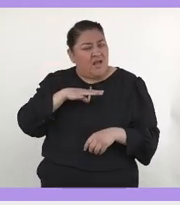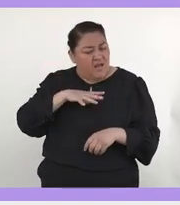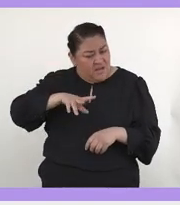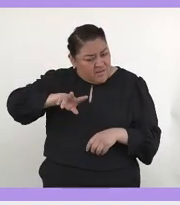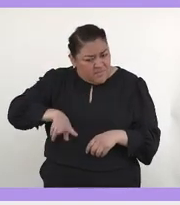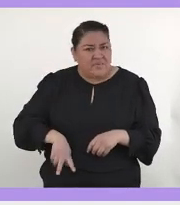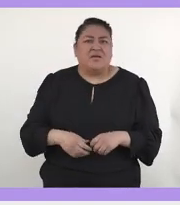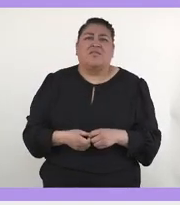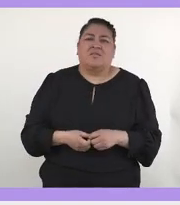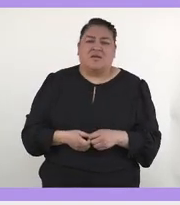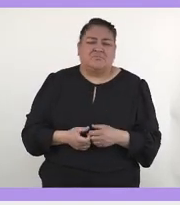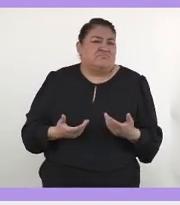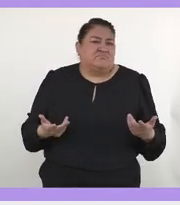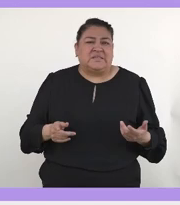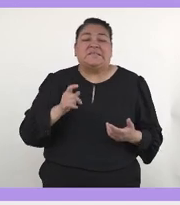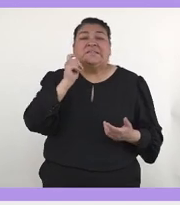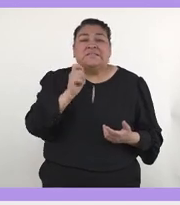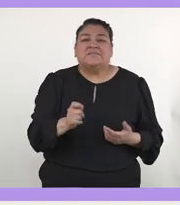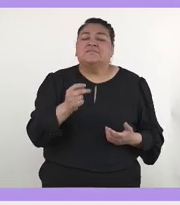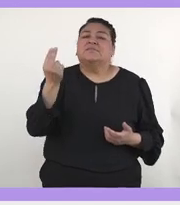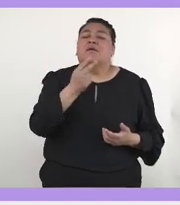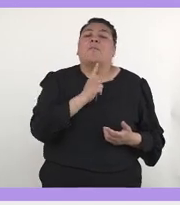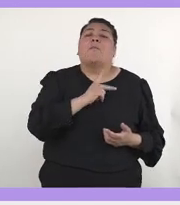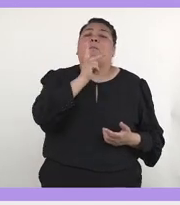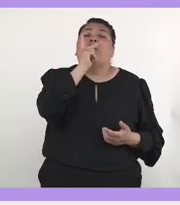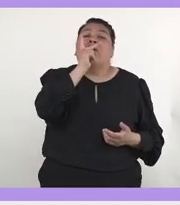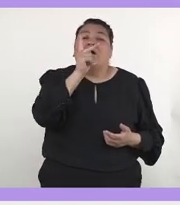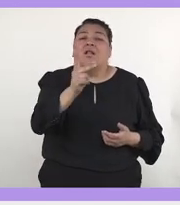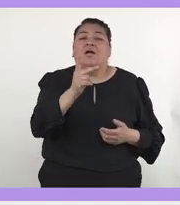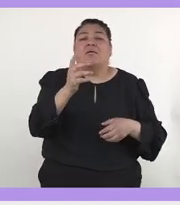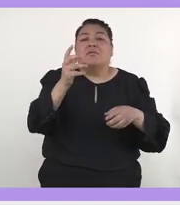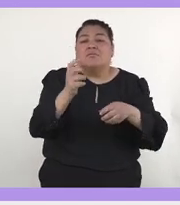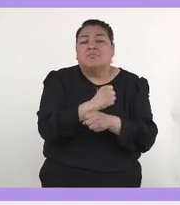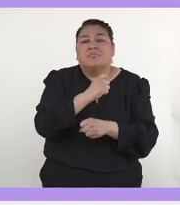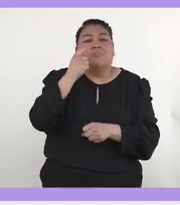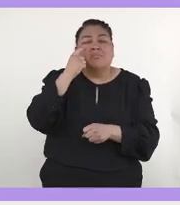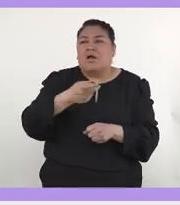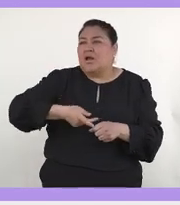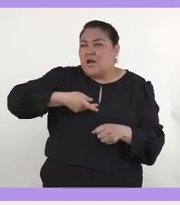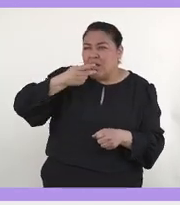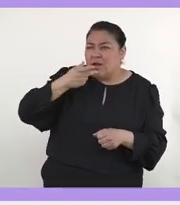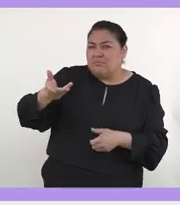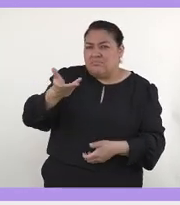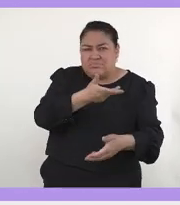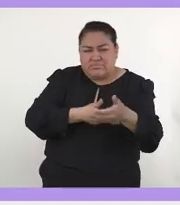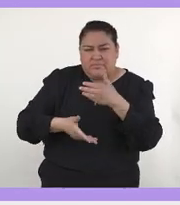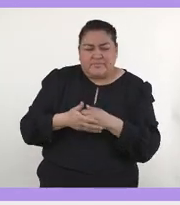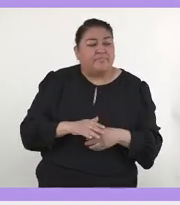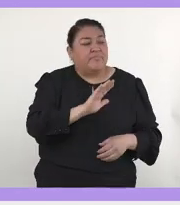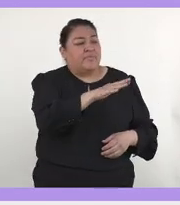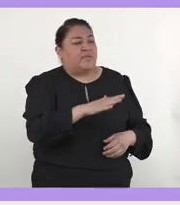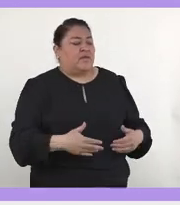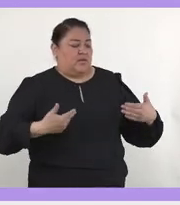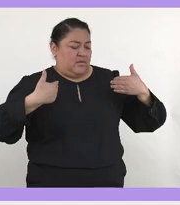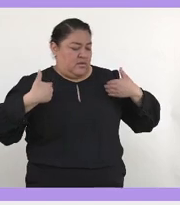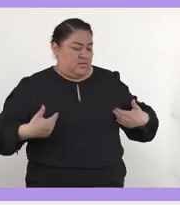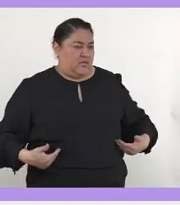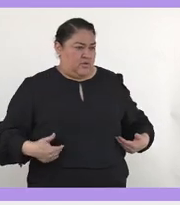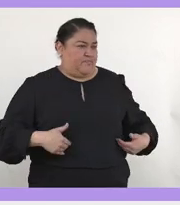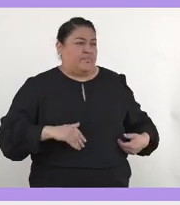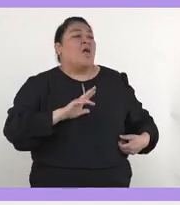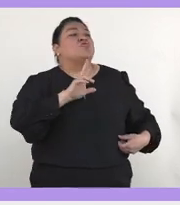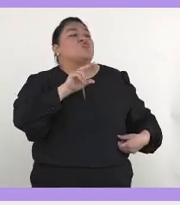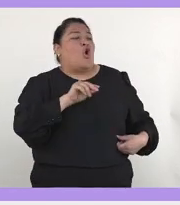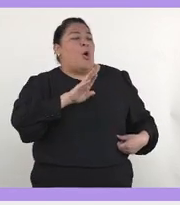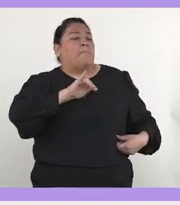está en la realidad y Qué necesitamos palabras para hablar de esa realidad entonces a veces si alguien llega y me dice Oye yo me identifico como una persona no